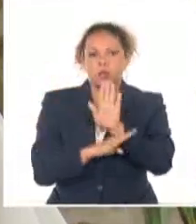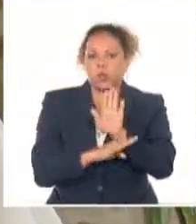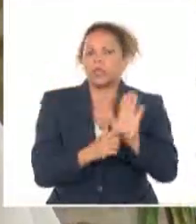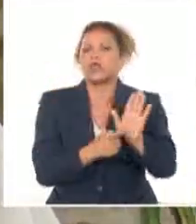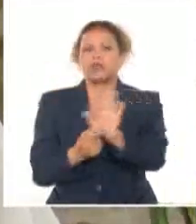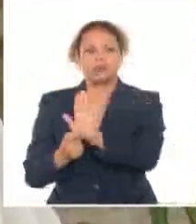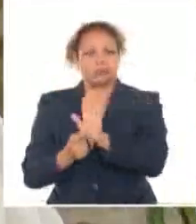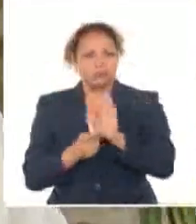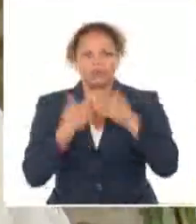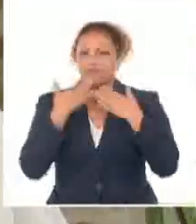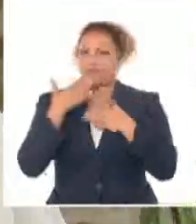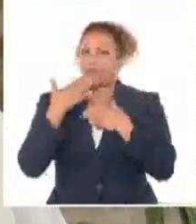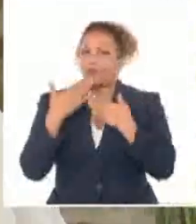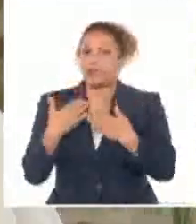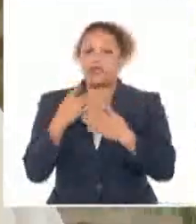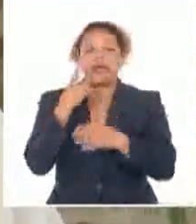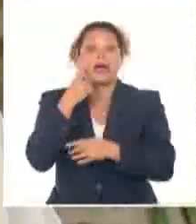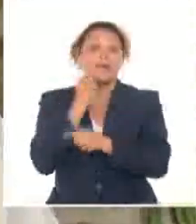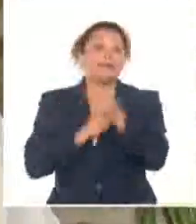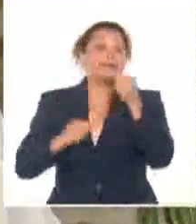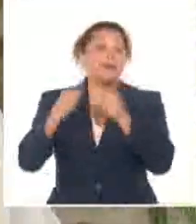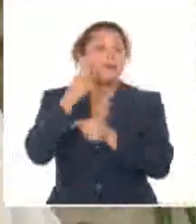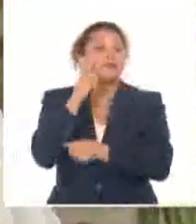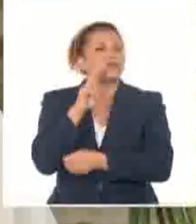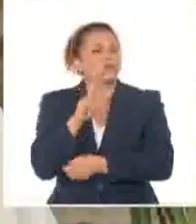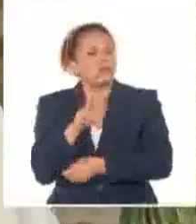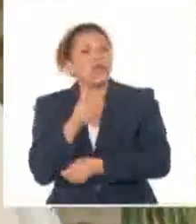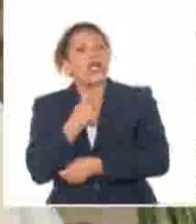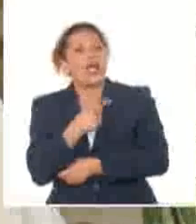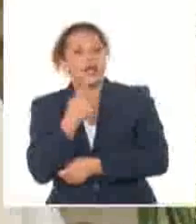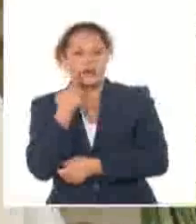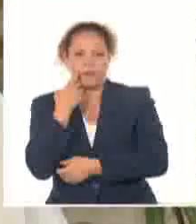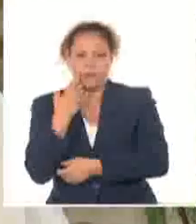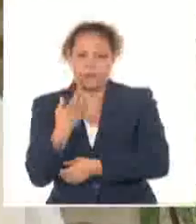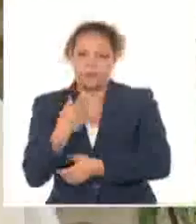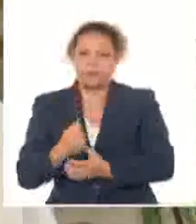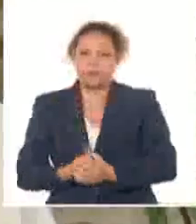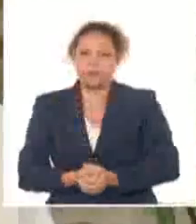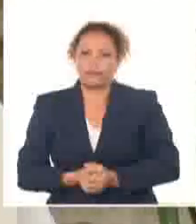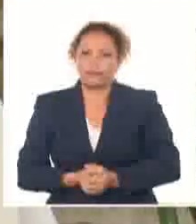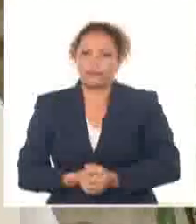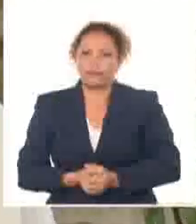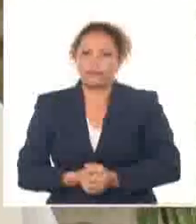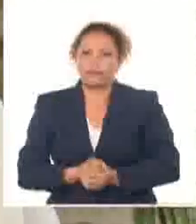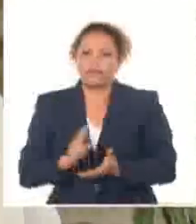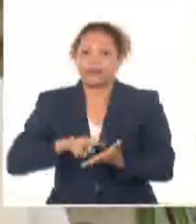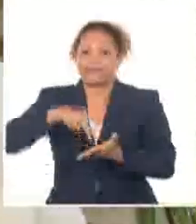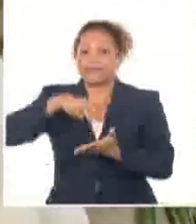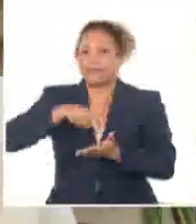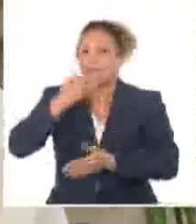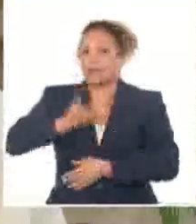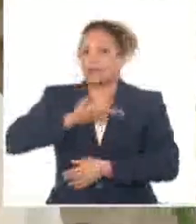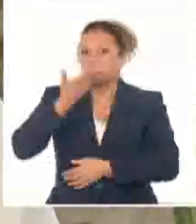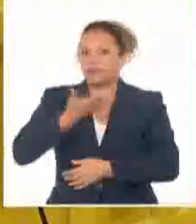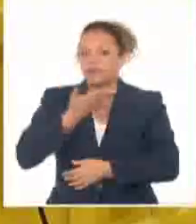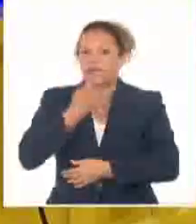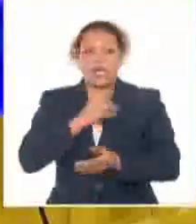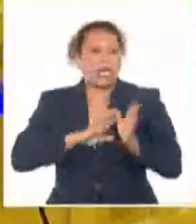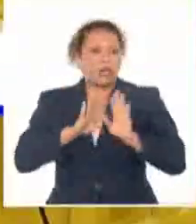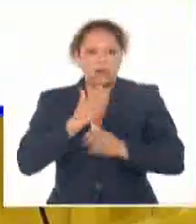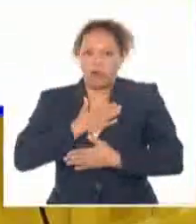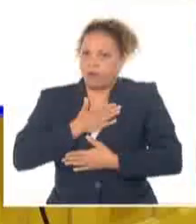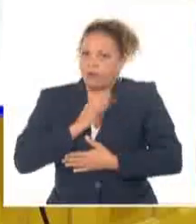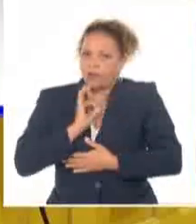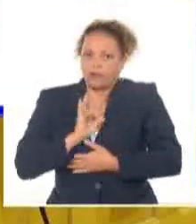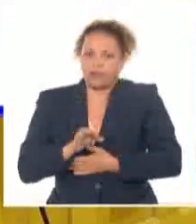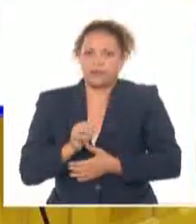y sobre todo aprecié algo que me parece que es importante. Los ponentes lo defienden como algo propio. Los